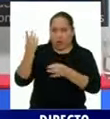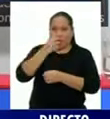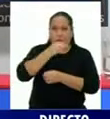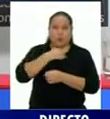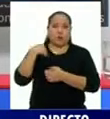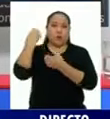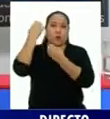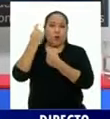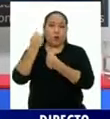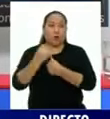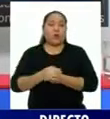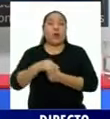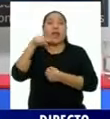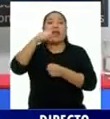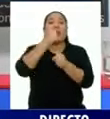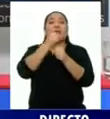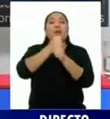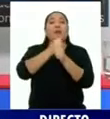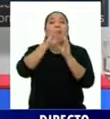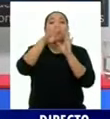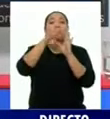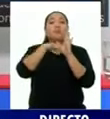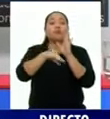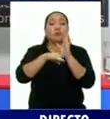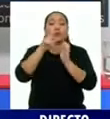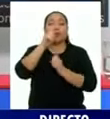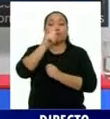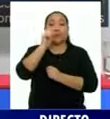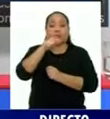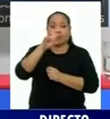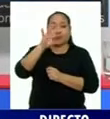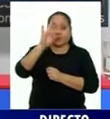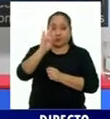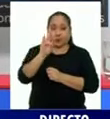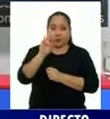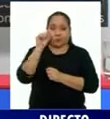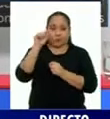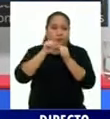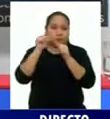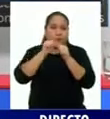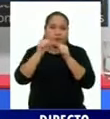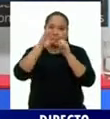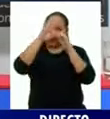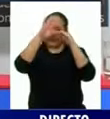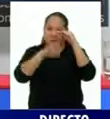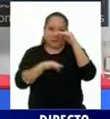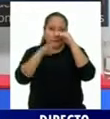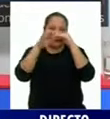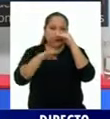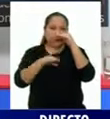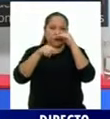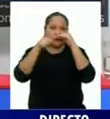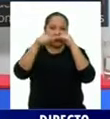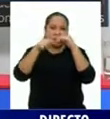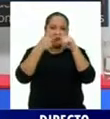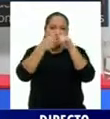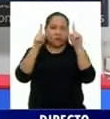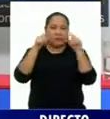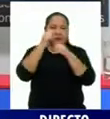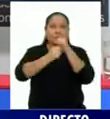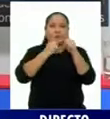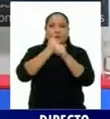empleo se ha reducido en el primer trimestre en 1.7, que es la cifra más baja que tenemos respecto del último año y